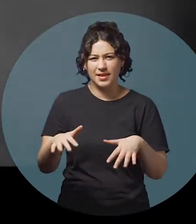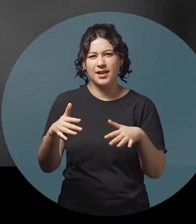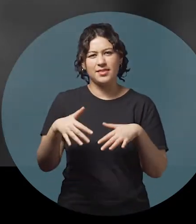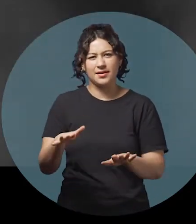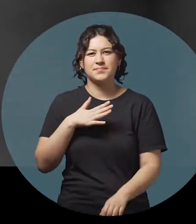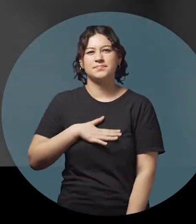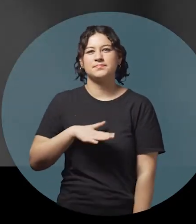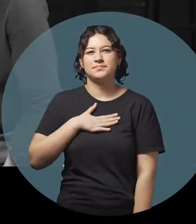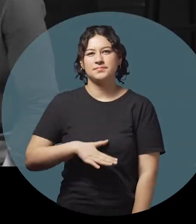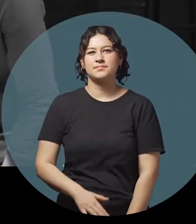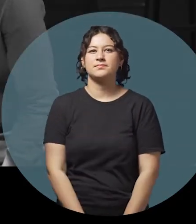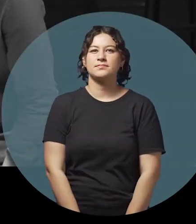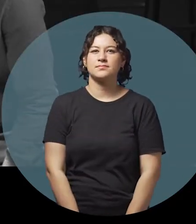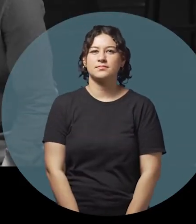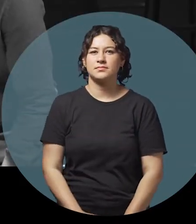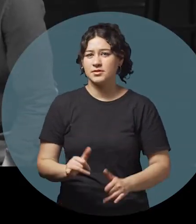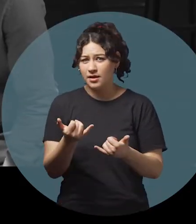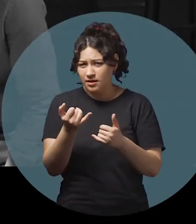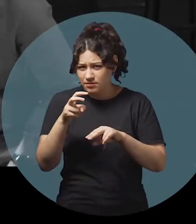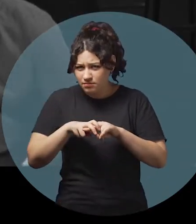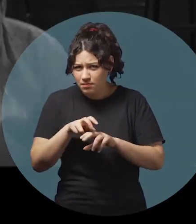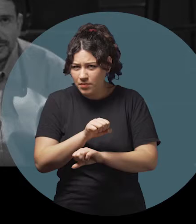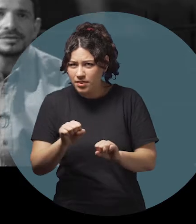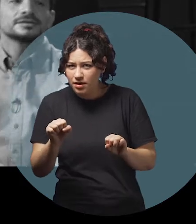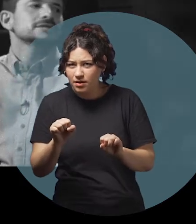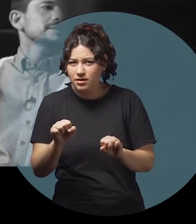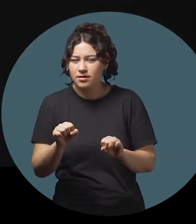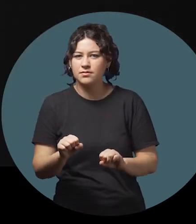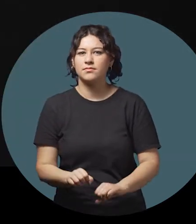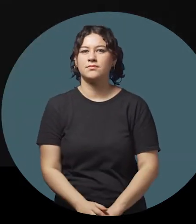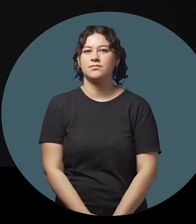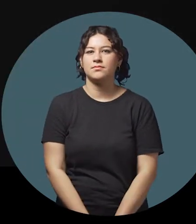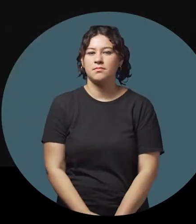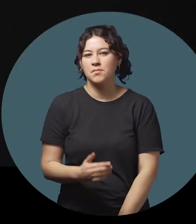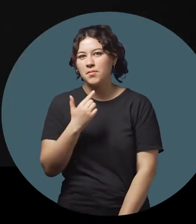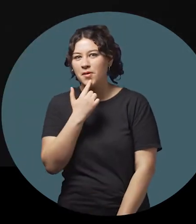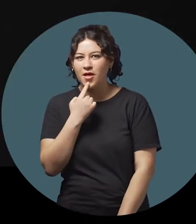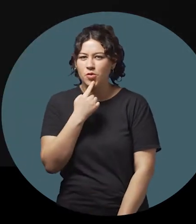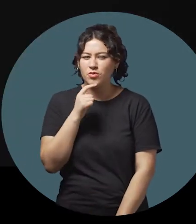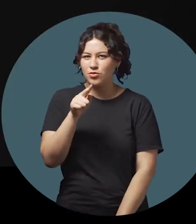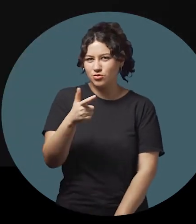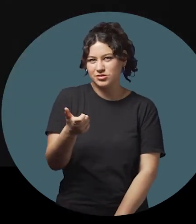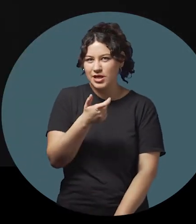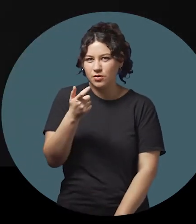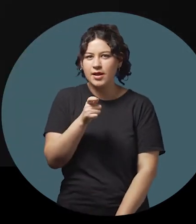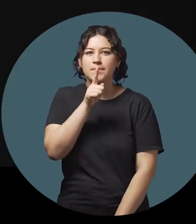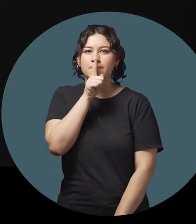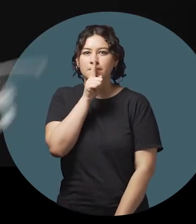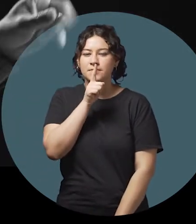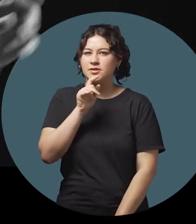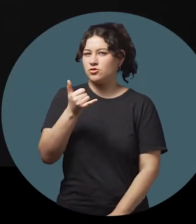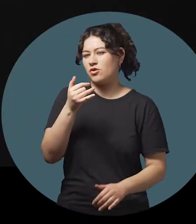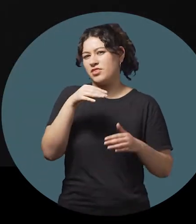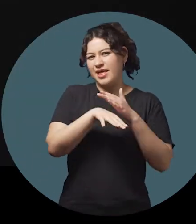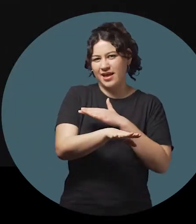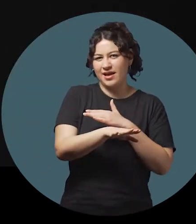Dale, tranqui. ¿Ya nos podemos sentar o...? ¿Sí? Álvaro, por las dudas, ¿vos tenés el celular en silencio? Lo